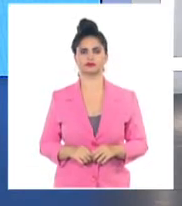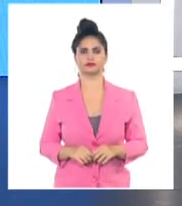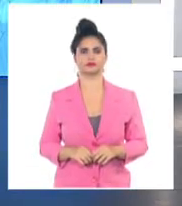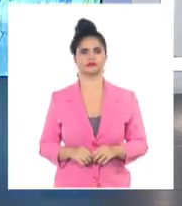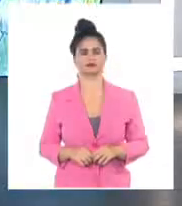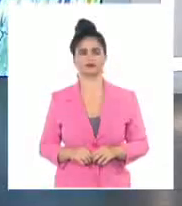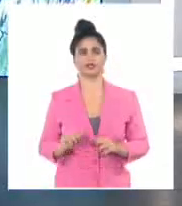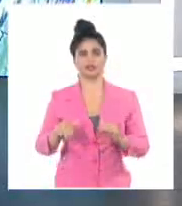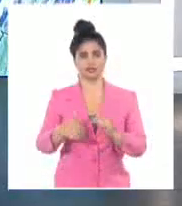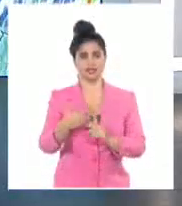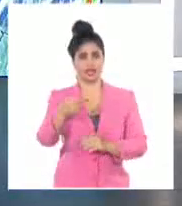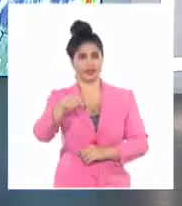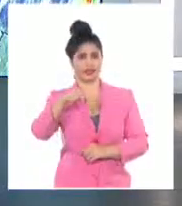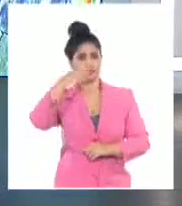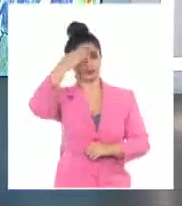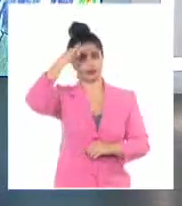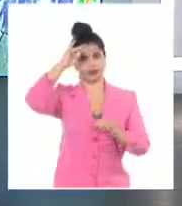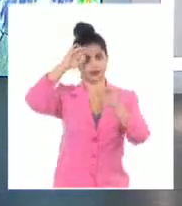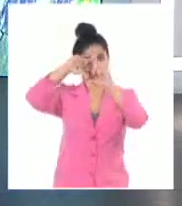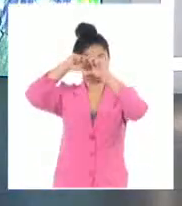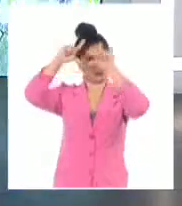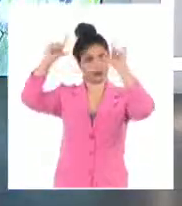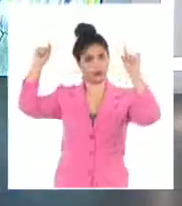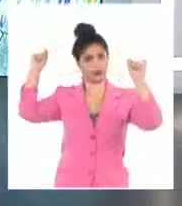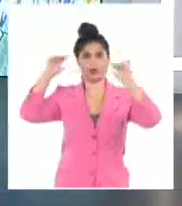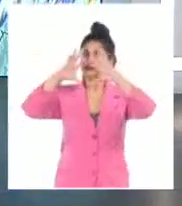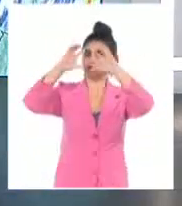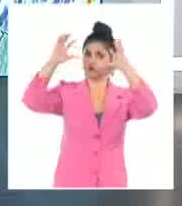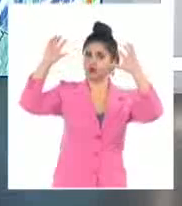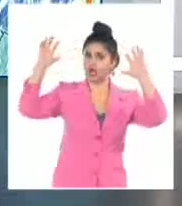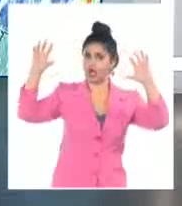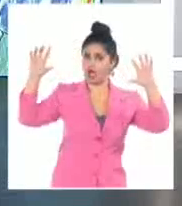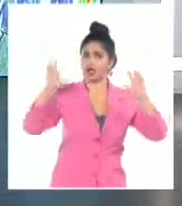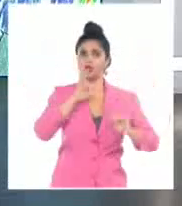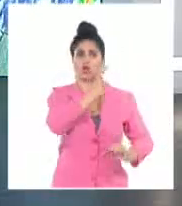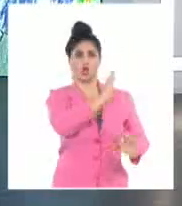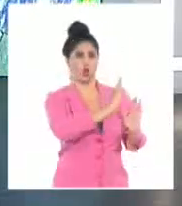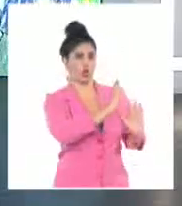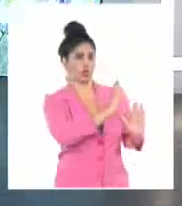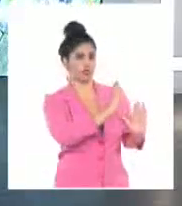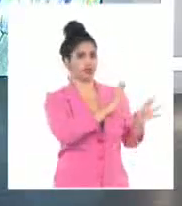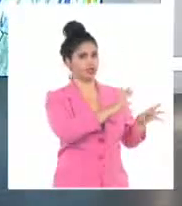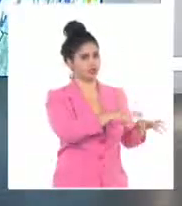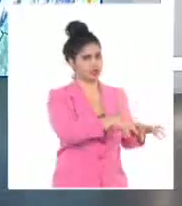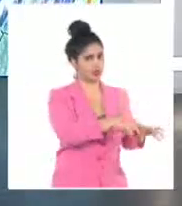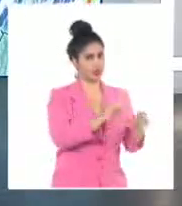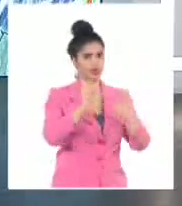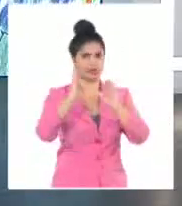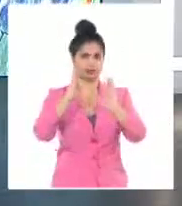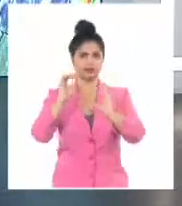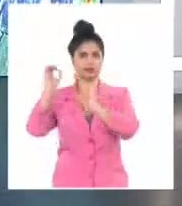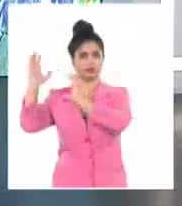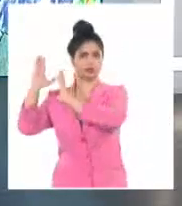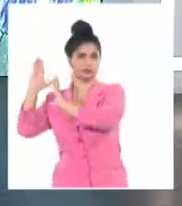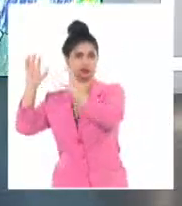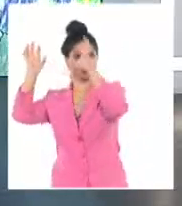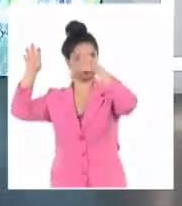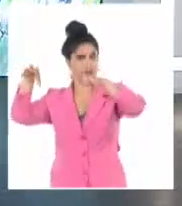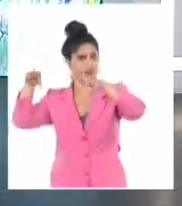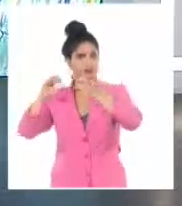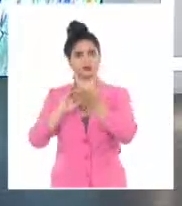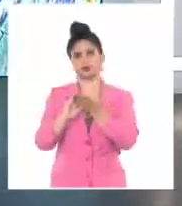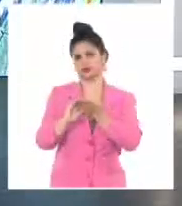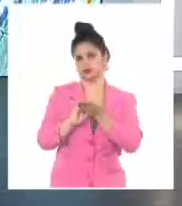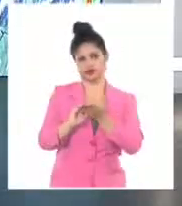para esta jornada, pues algunas lluvias en zonas de la costa norte oriental, escasas las precipitaciones en el resto del país, las temperaturas no tan elevadas como en